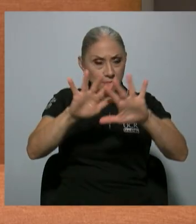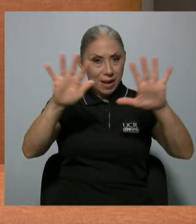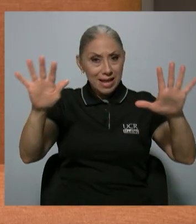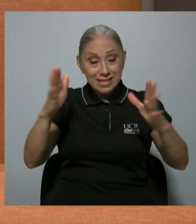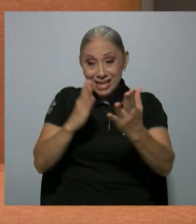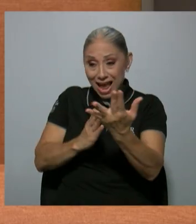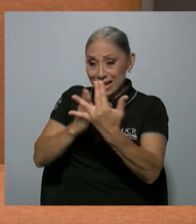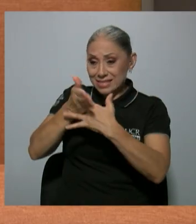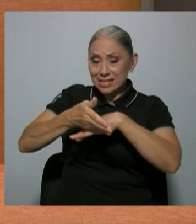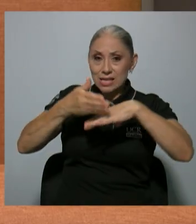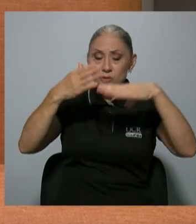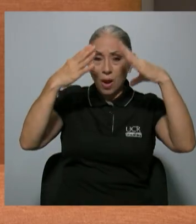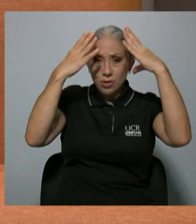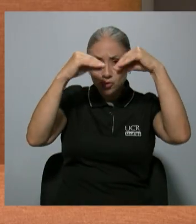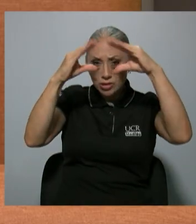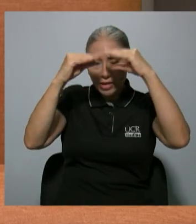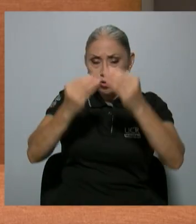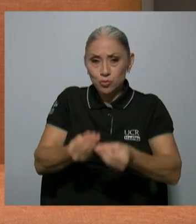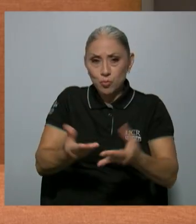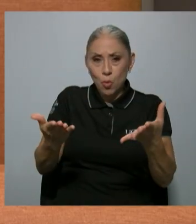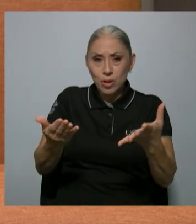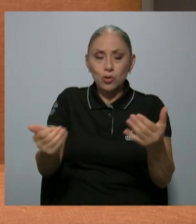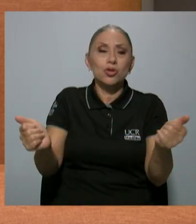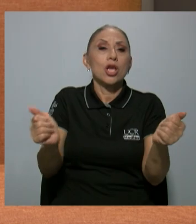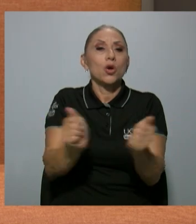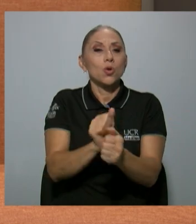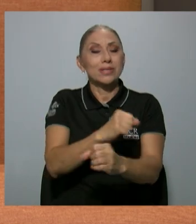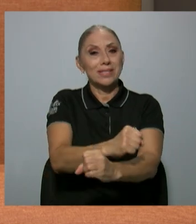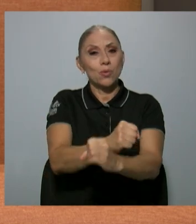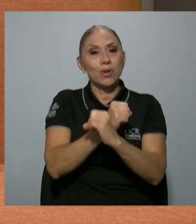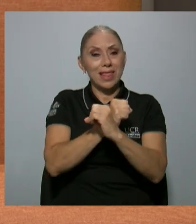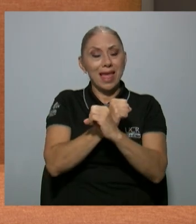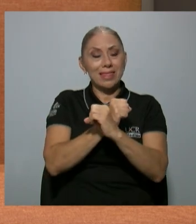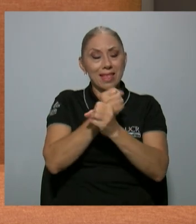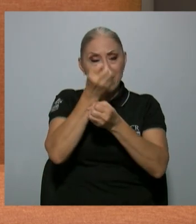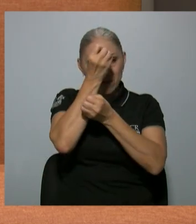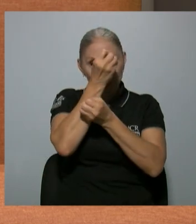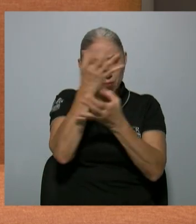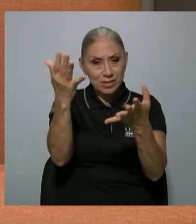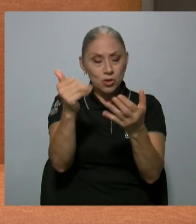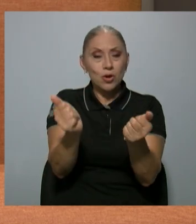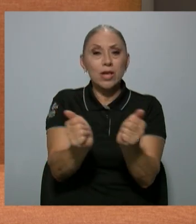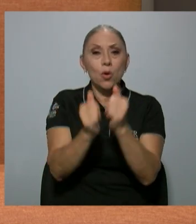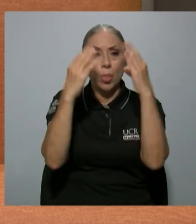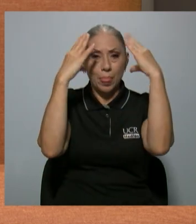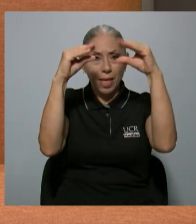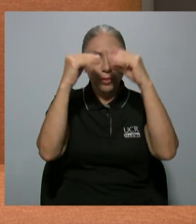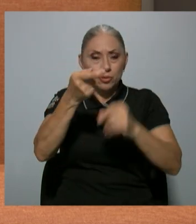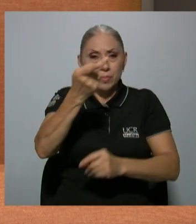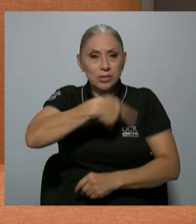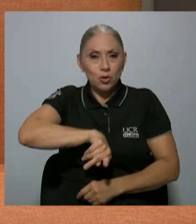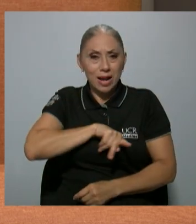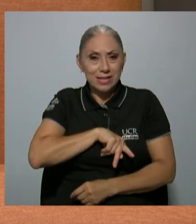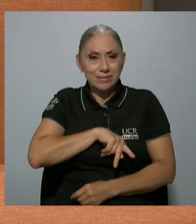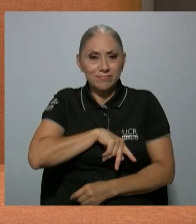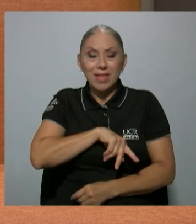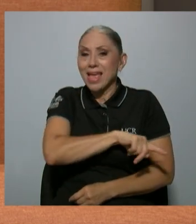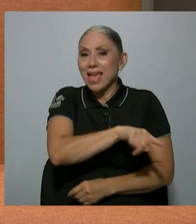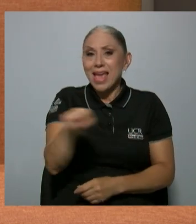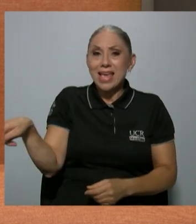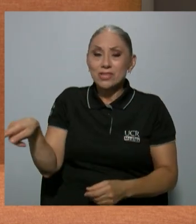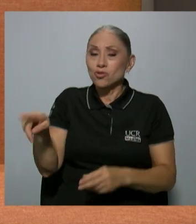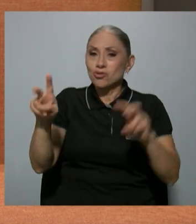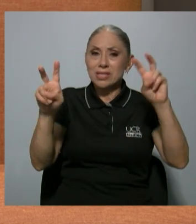datos públicos y con seguridad de la información y los datos personales. Creo que son 3 temas que no se le han prestado la